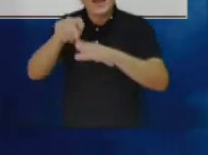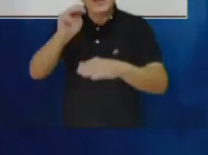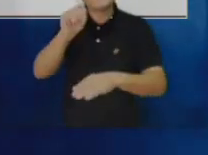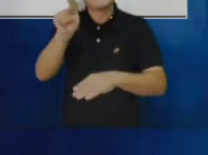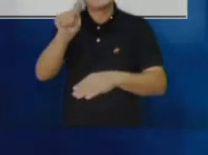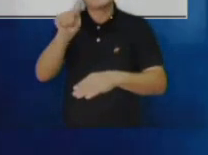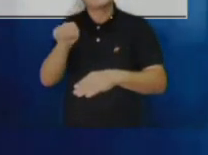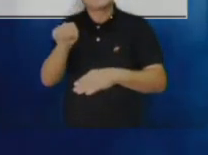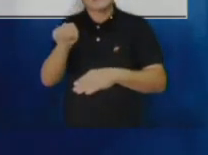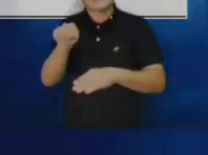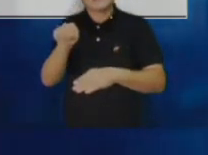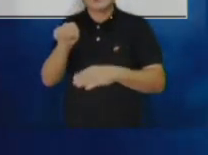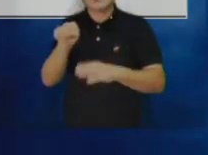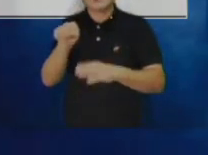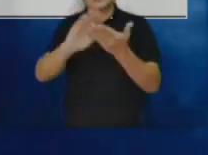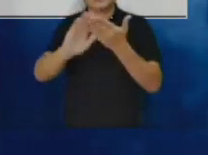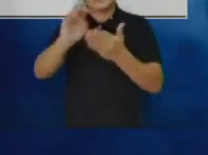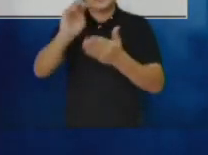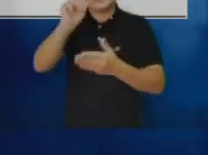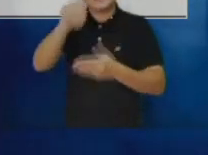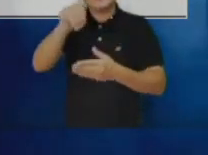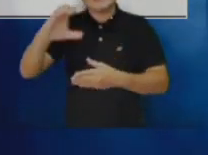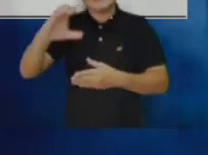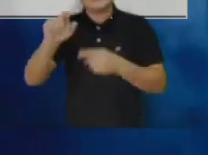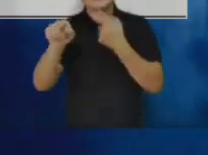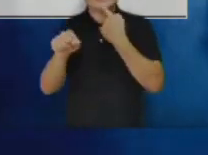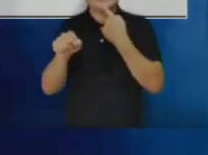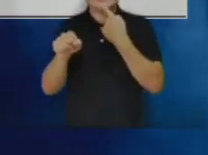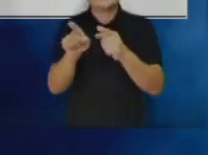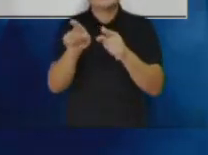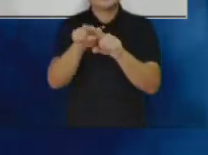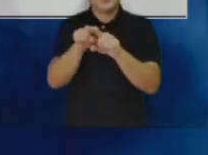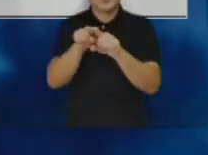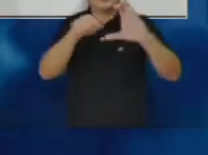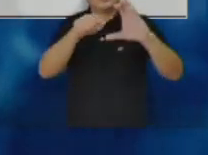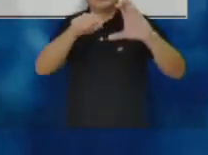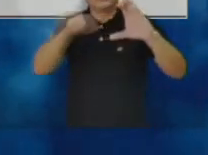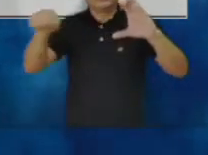señales o interferencias generadas por